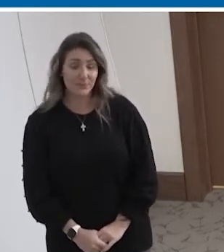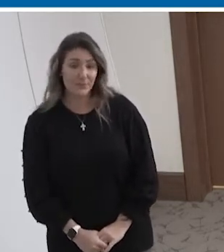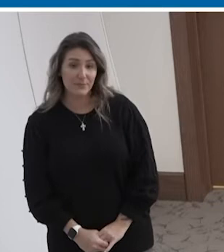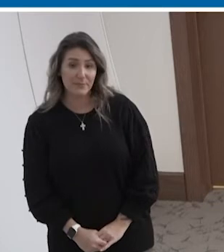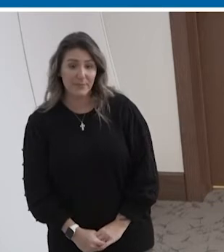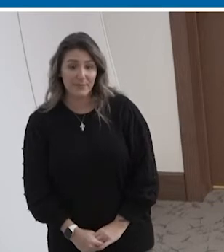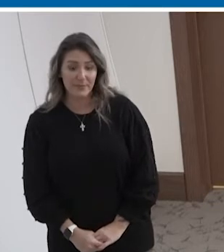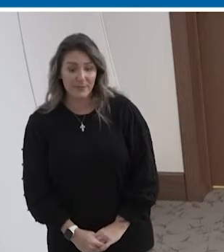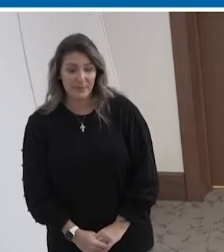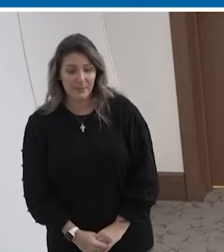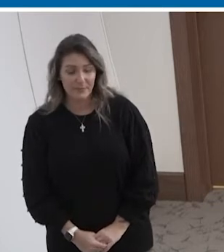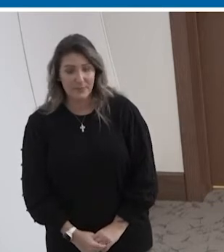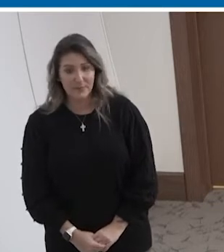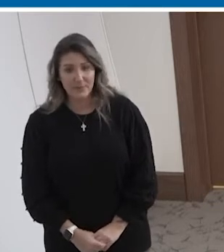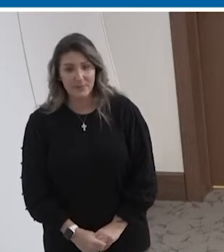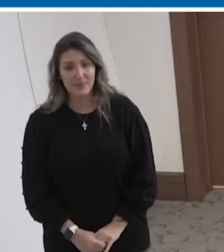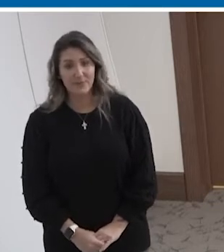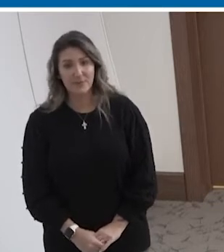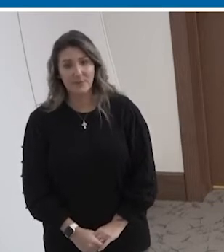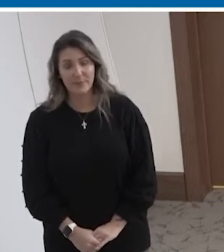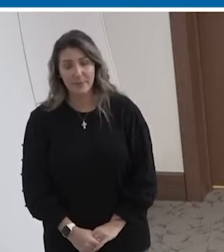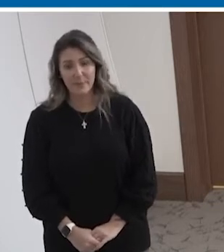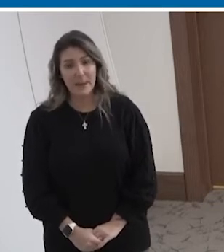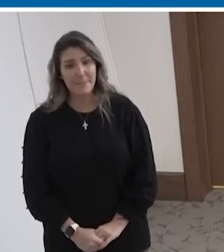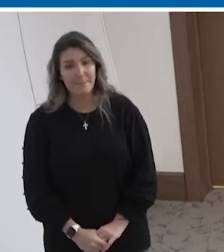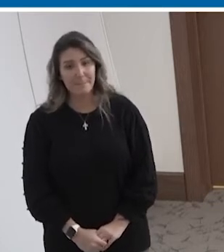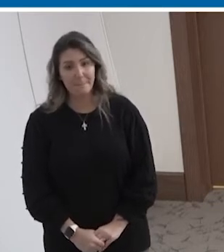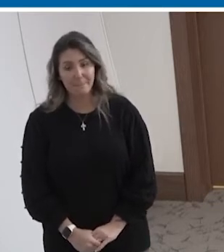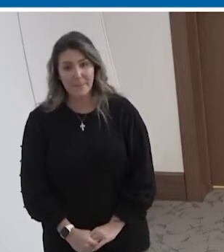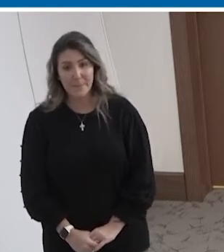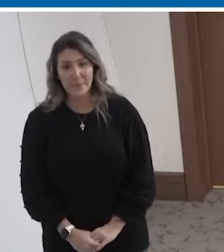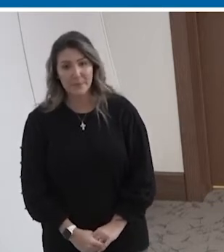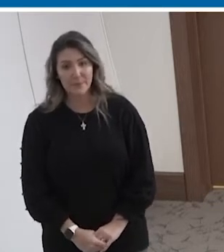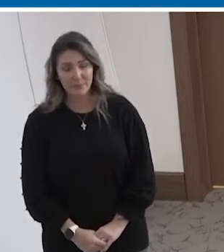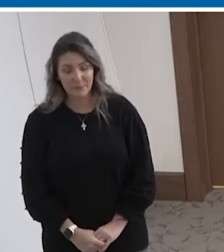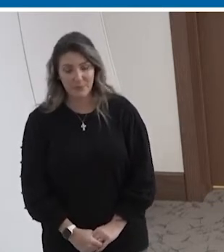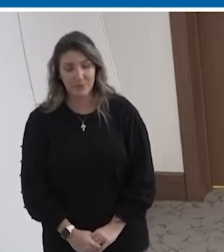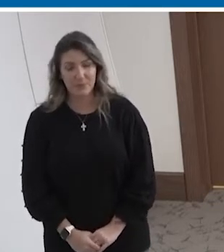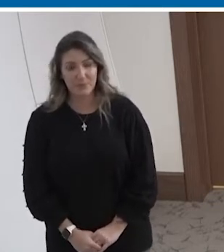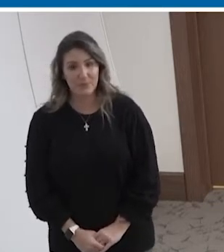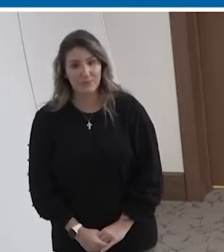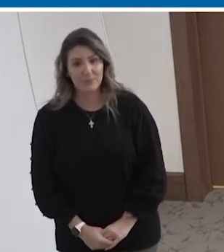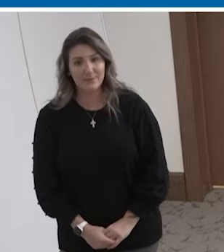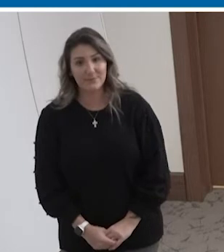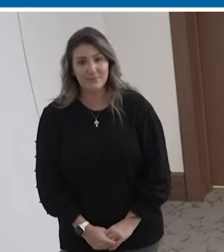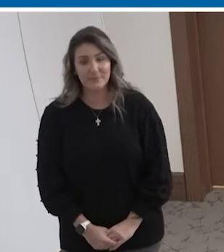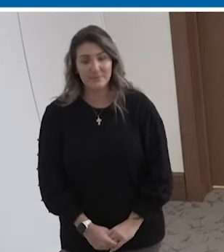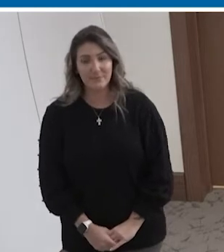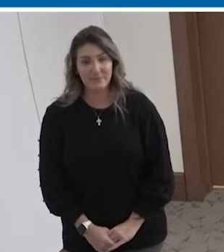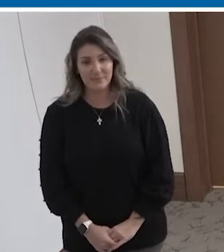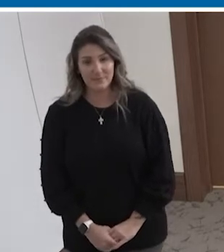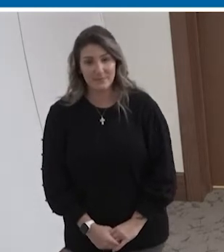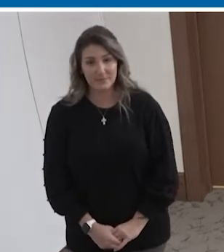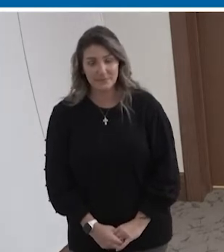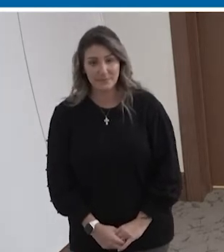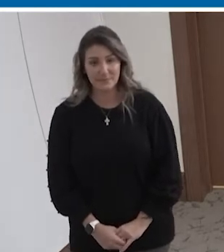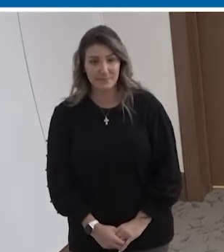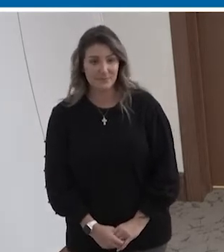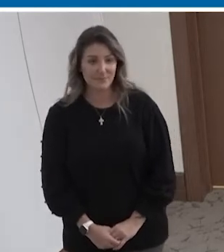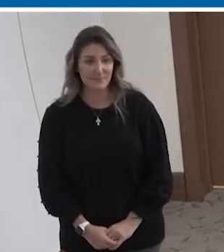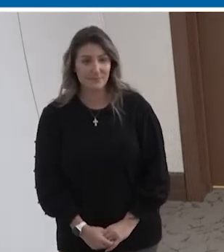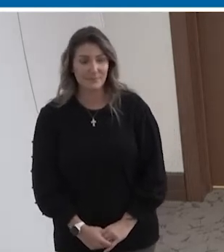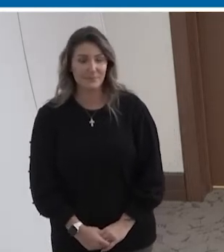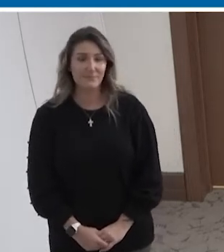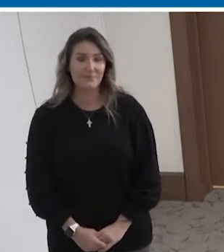para conseguir un examen tienen que hacer lo siguiente: conseguir transportación, hacer una cita con el médico, tienen